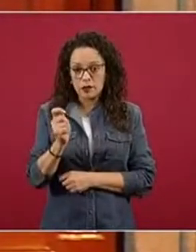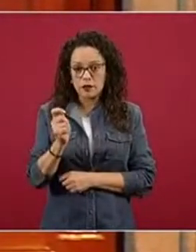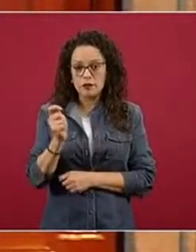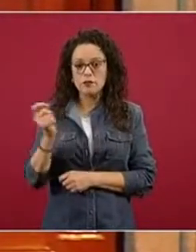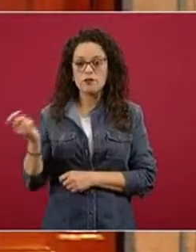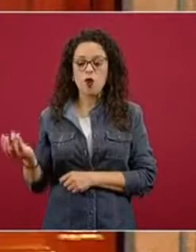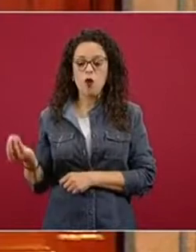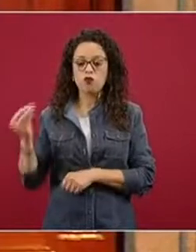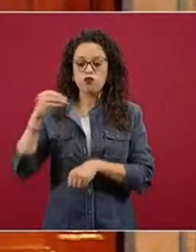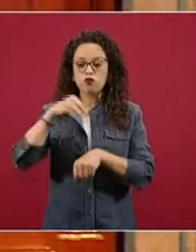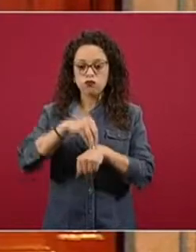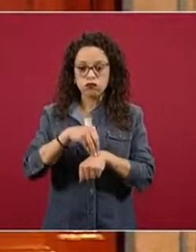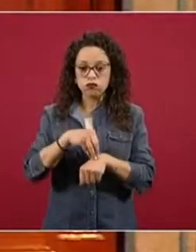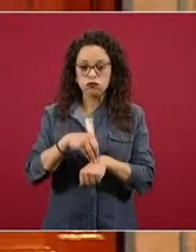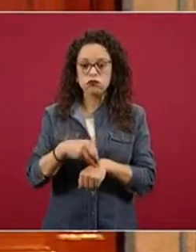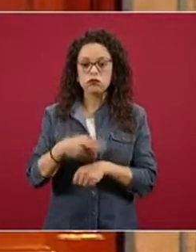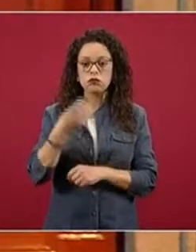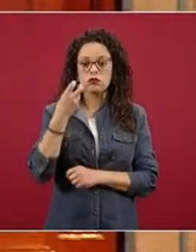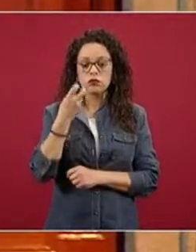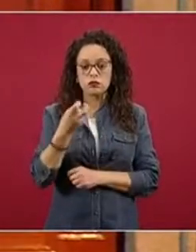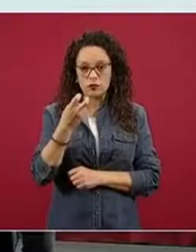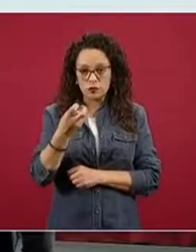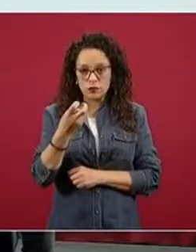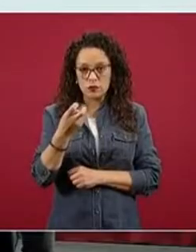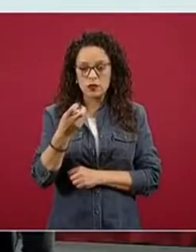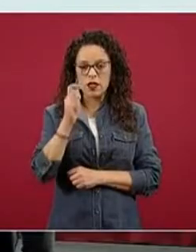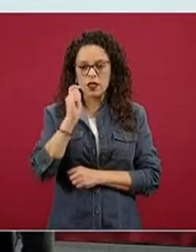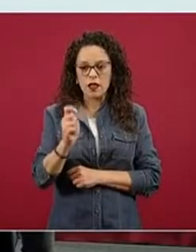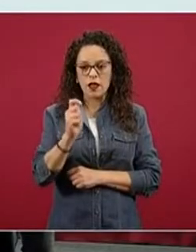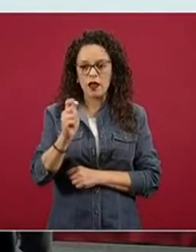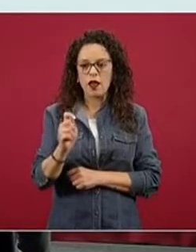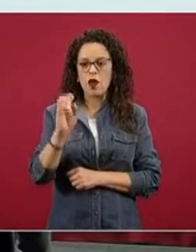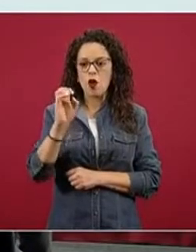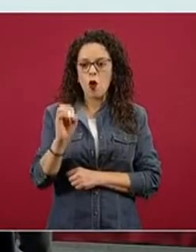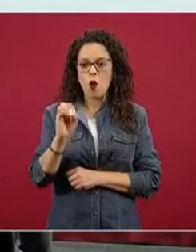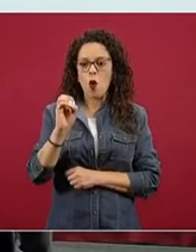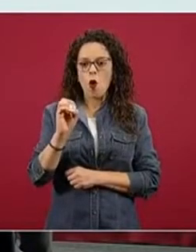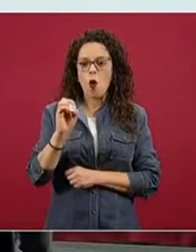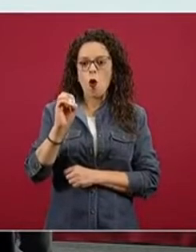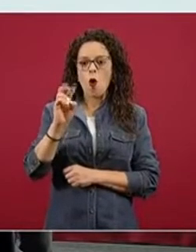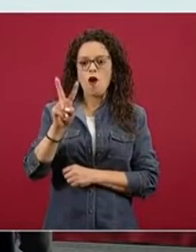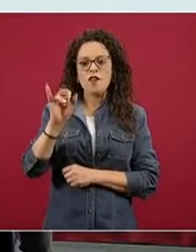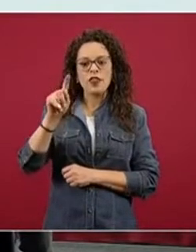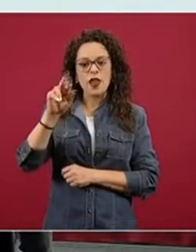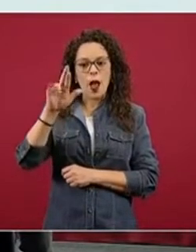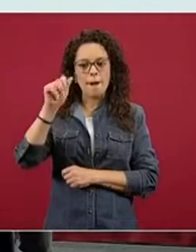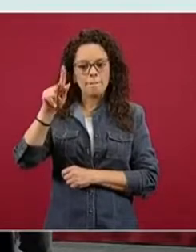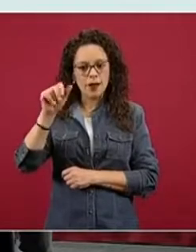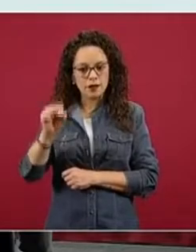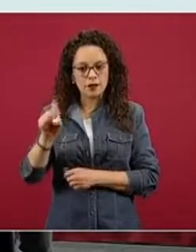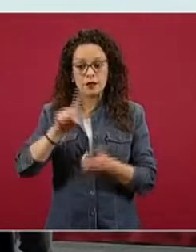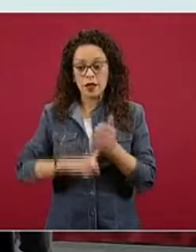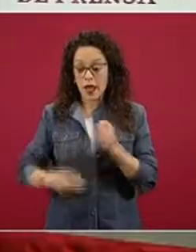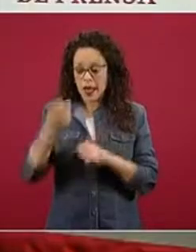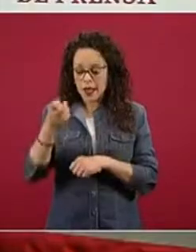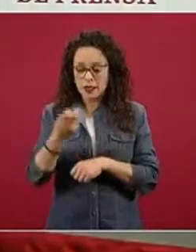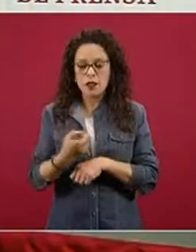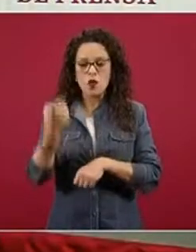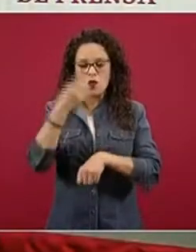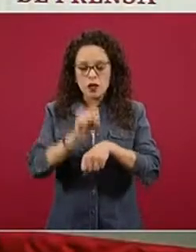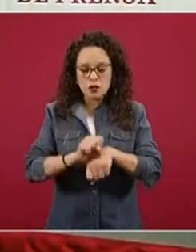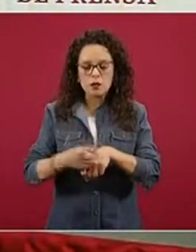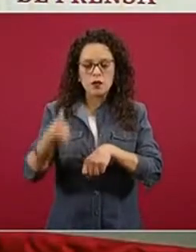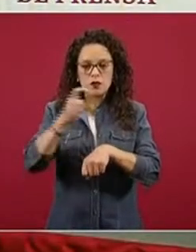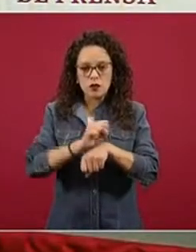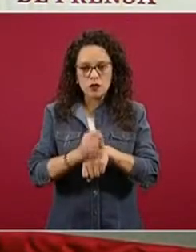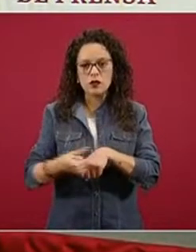y la lectura de estas llamadas ovitrampas. Es decir, este trabajo se tiene que hacer semana con semana, el